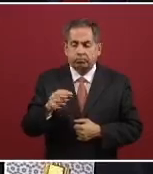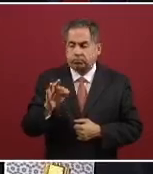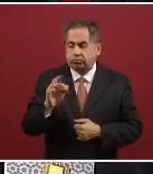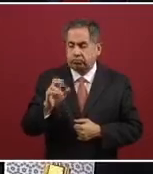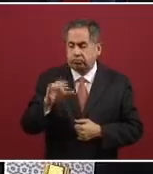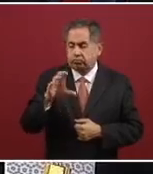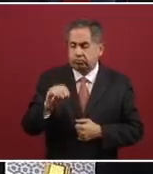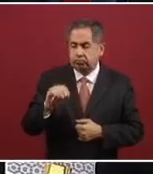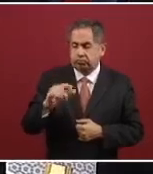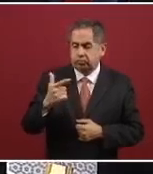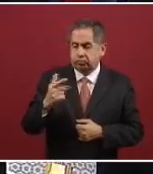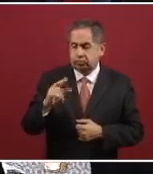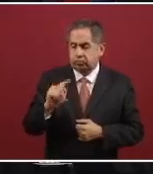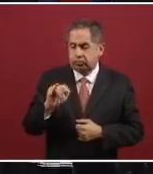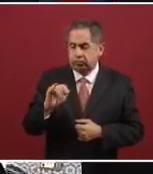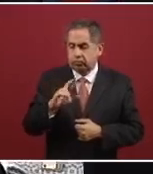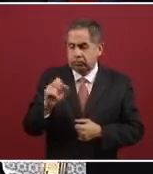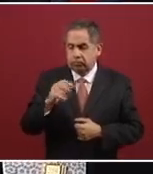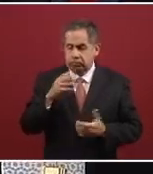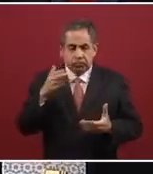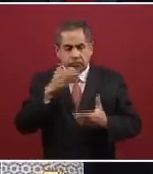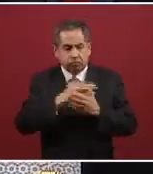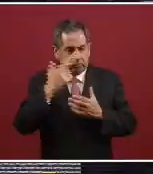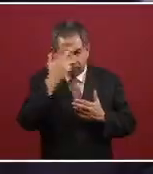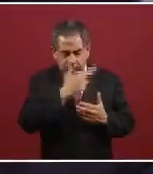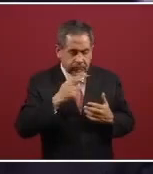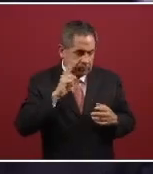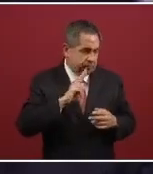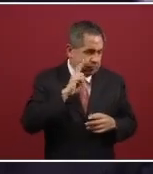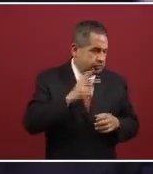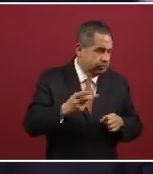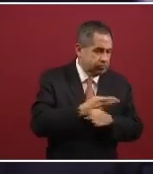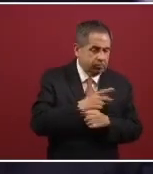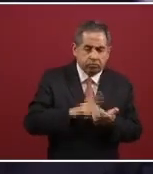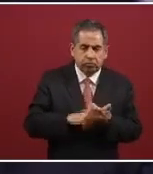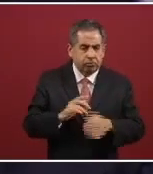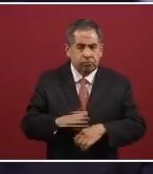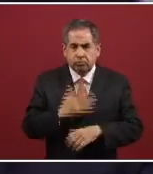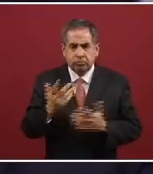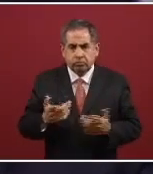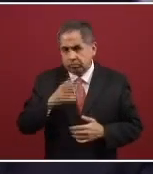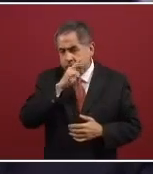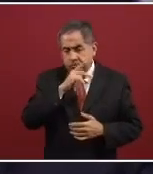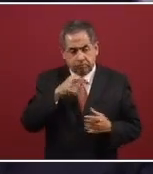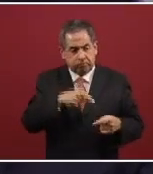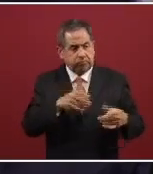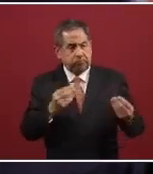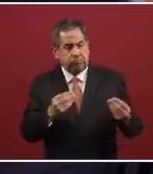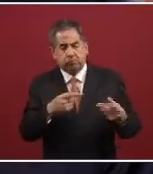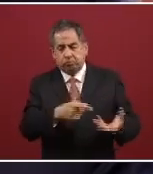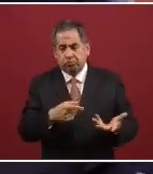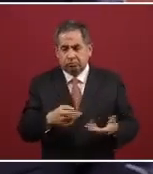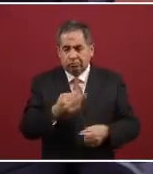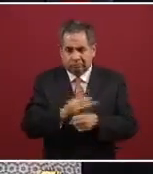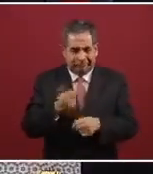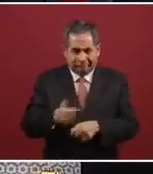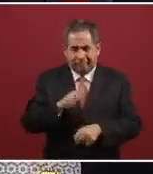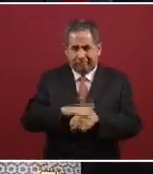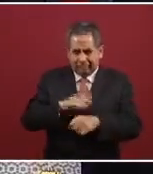Francisco Consuelo Gutiérrez, a revisar este caso, porque les está preocupando mucho que en esta